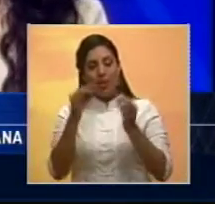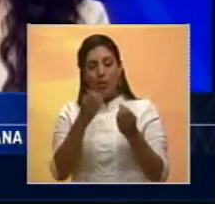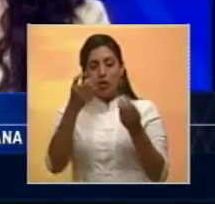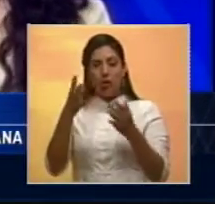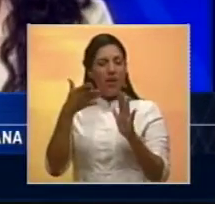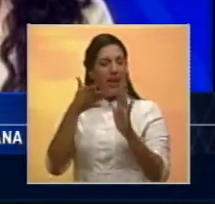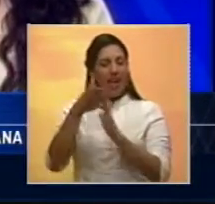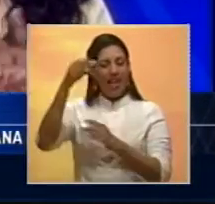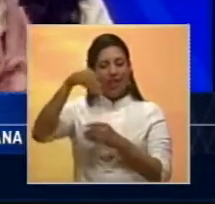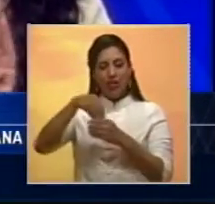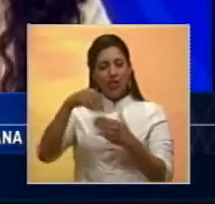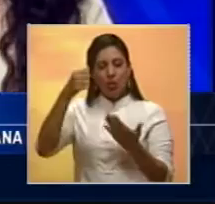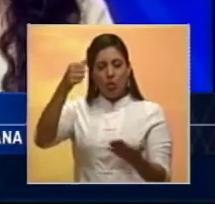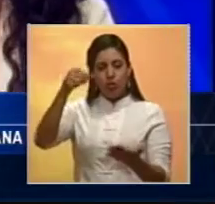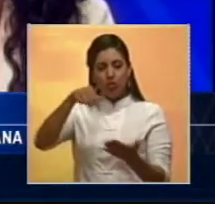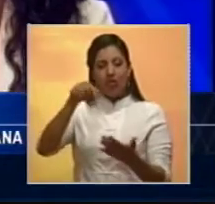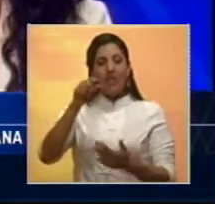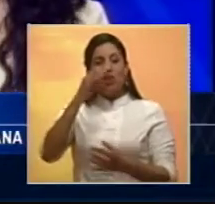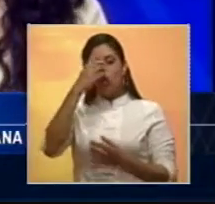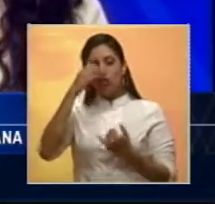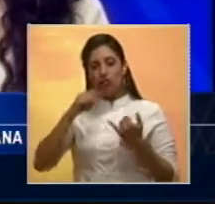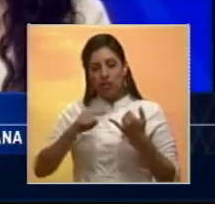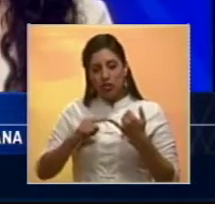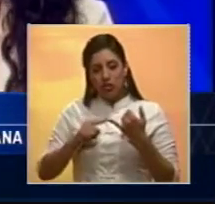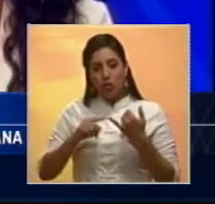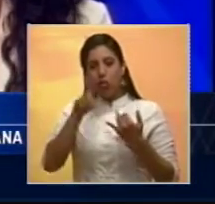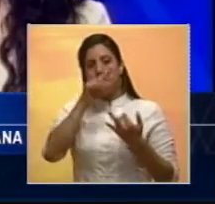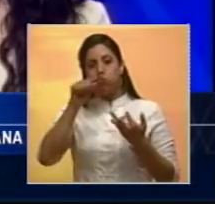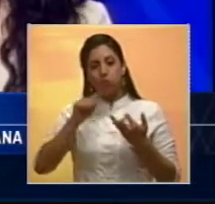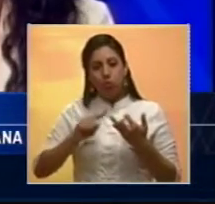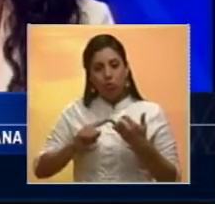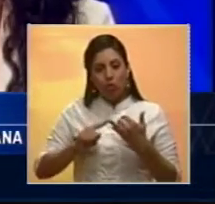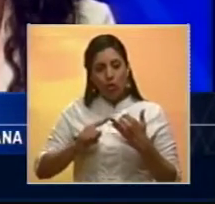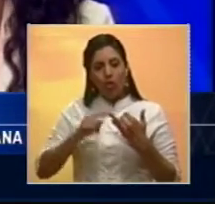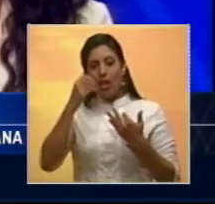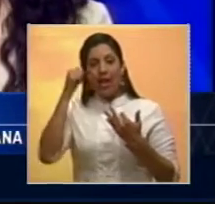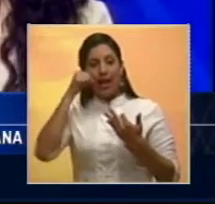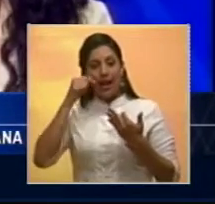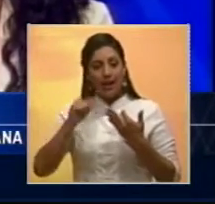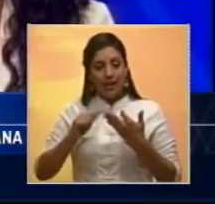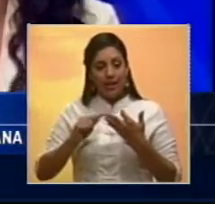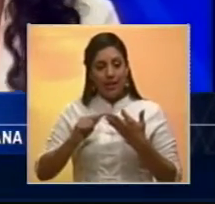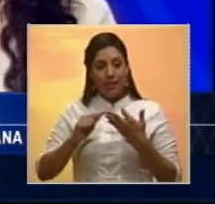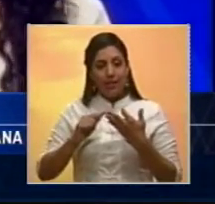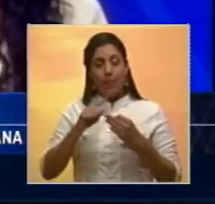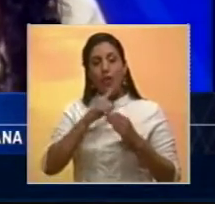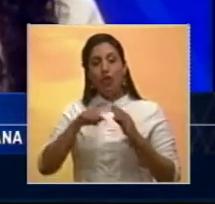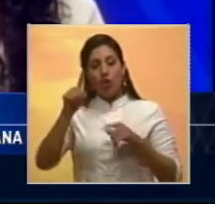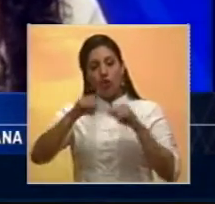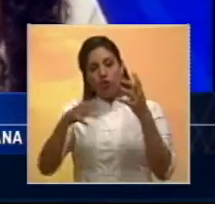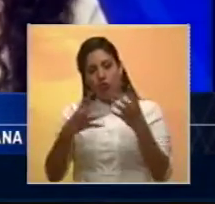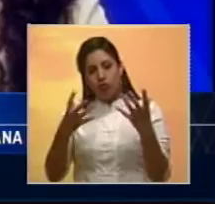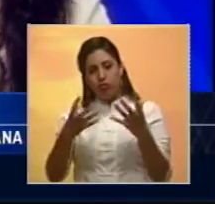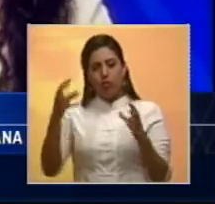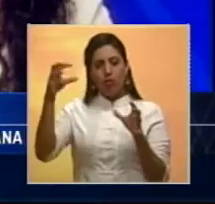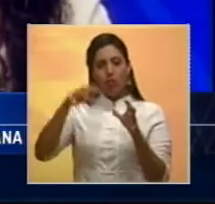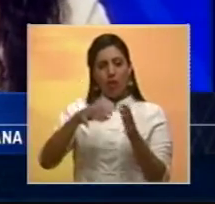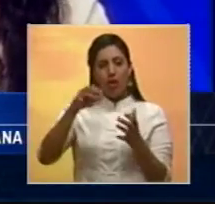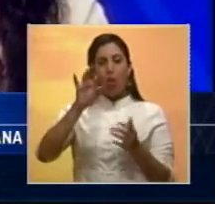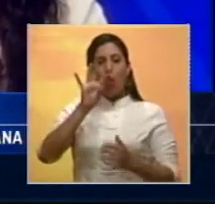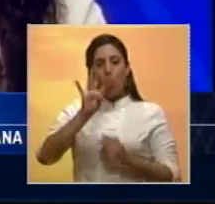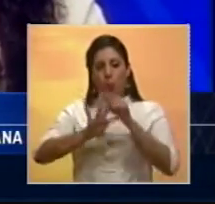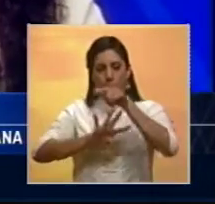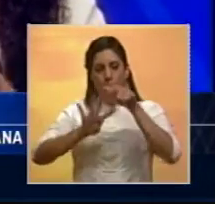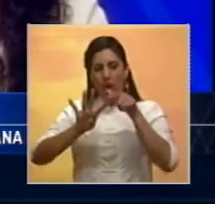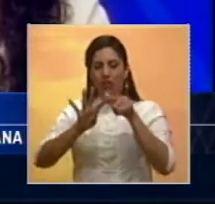Contienen cerdo, pollo, res, y las hortalizas. Las hortalizas son 4 rubros